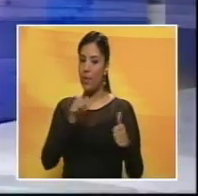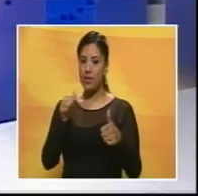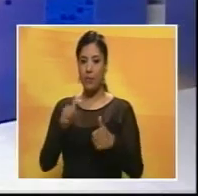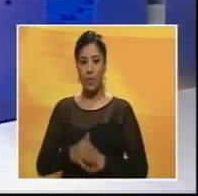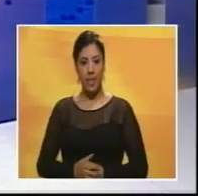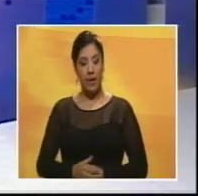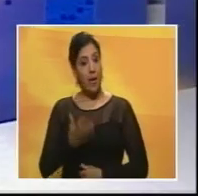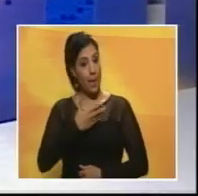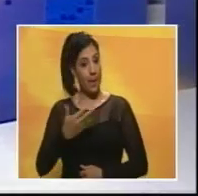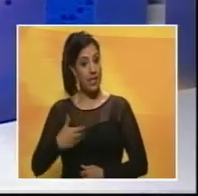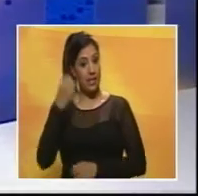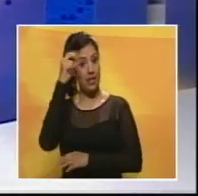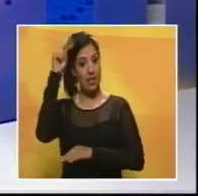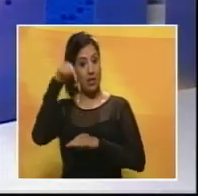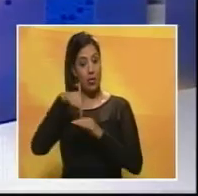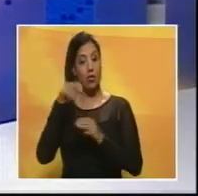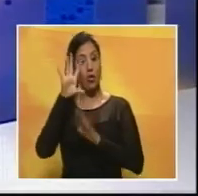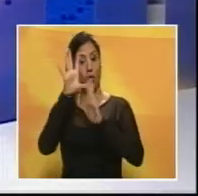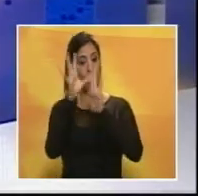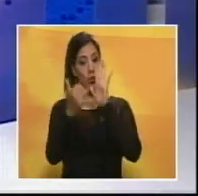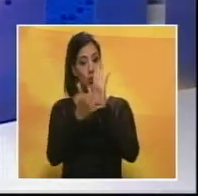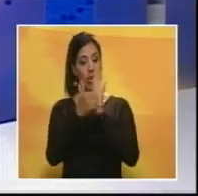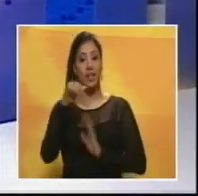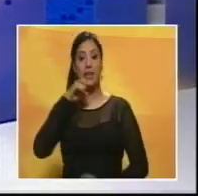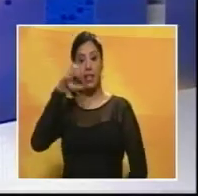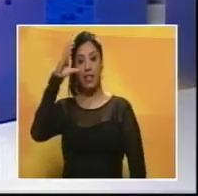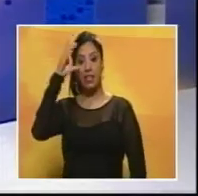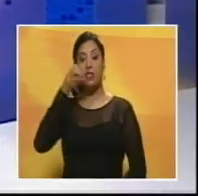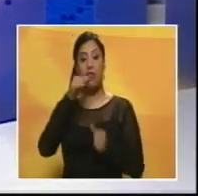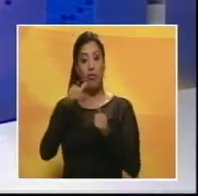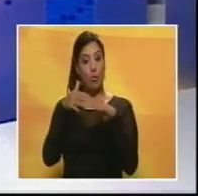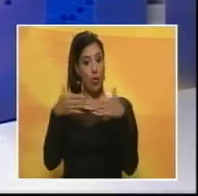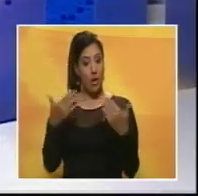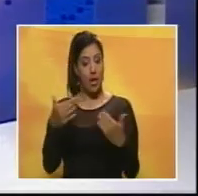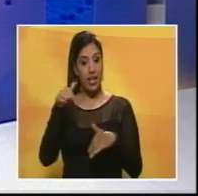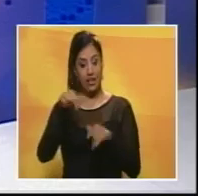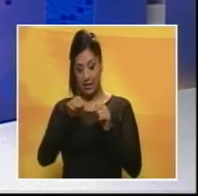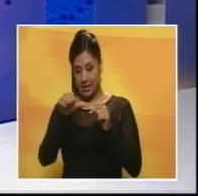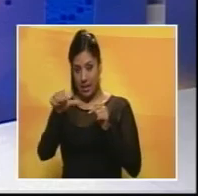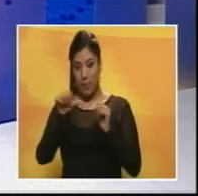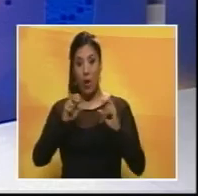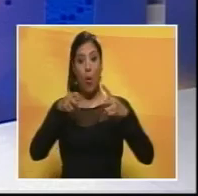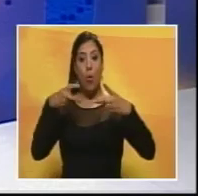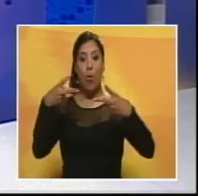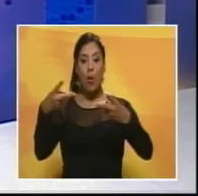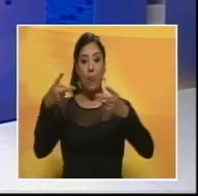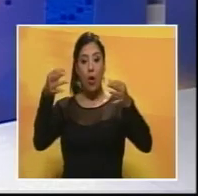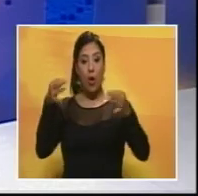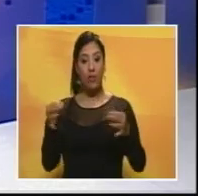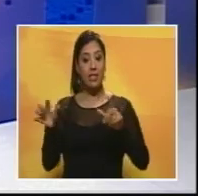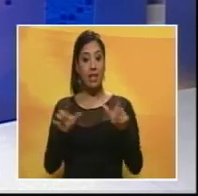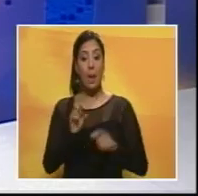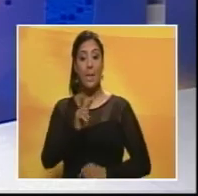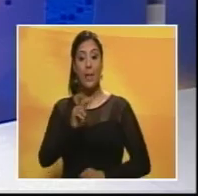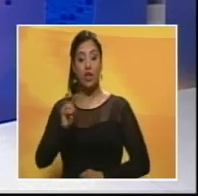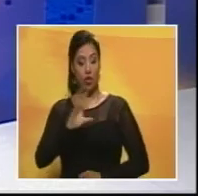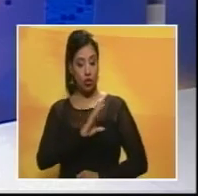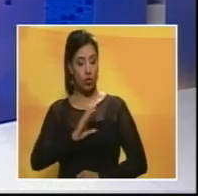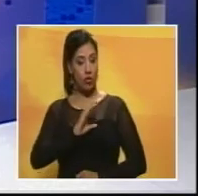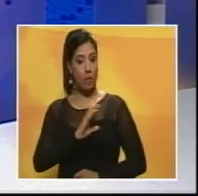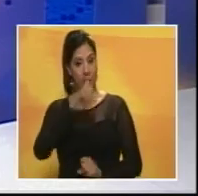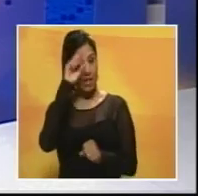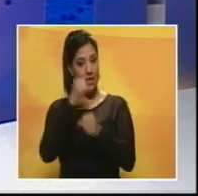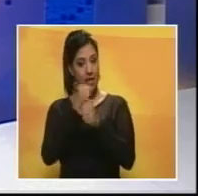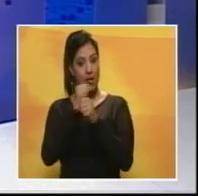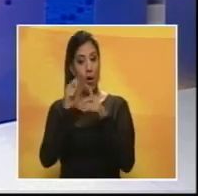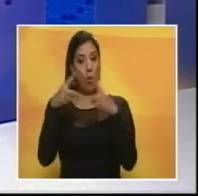Comenzamos. La presidenta de la Asamblea Nacional Constituyente, Delcy Rodríguez, informó que esta semana se instalarán formalmente las 22 comisiones que